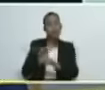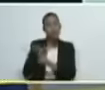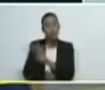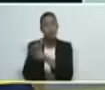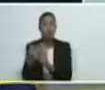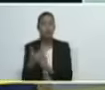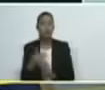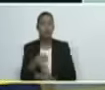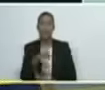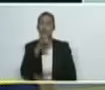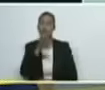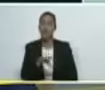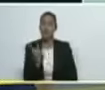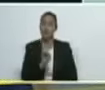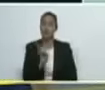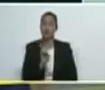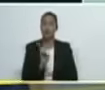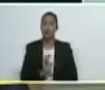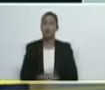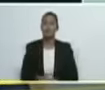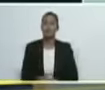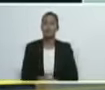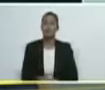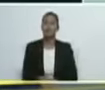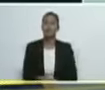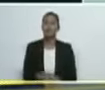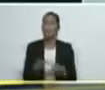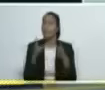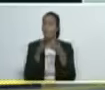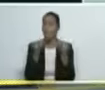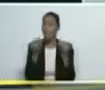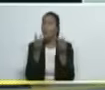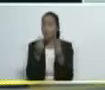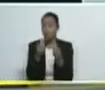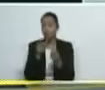No niego que se hayan desatado todas las furias del enemigo histórico,